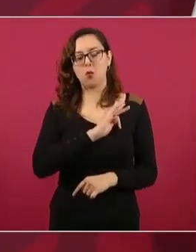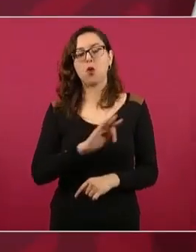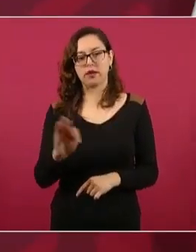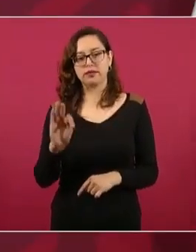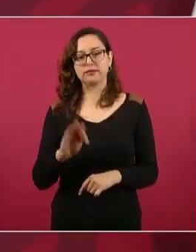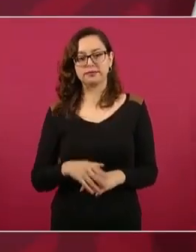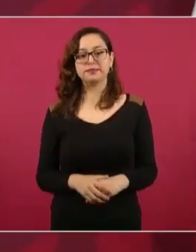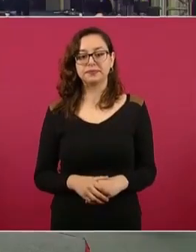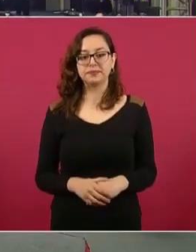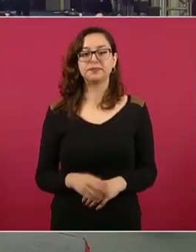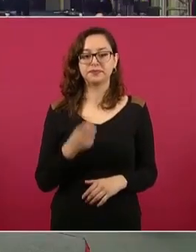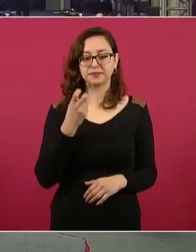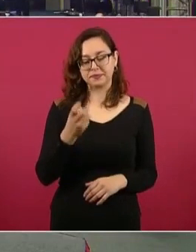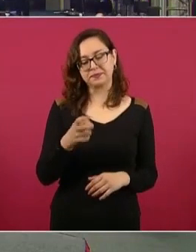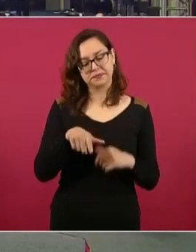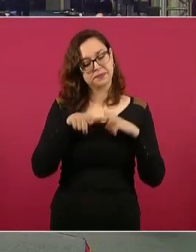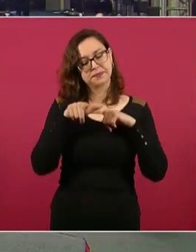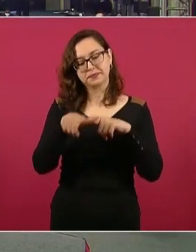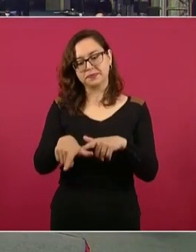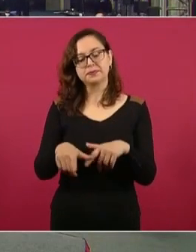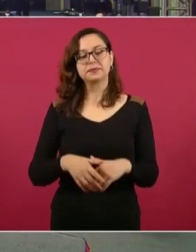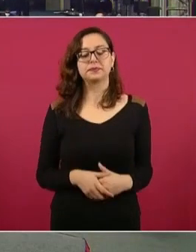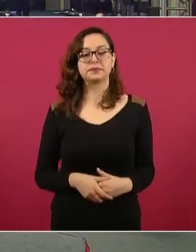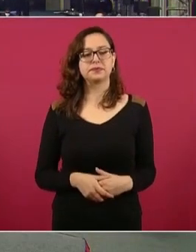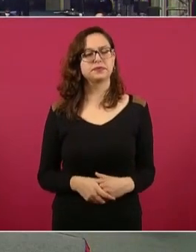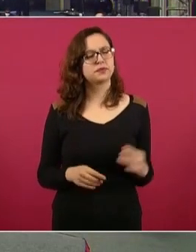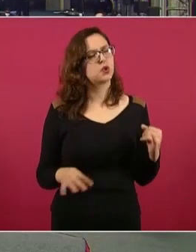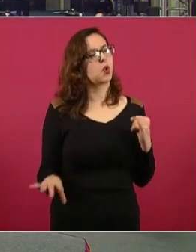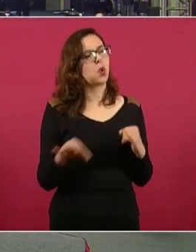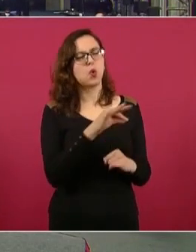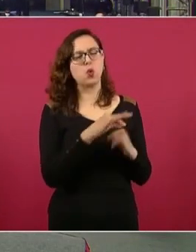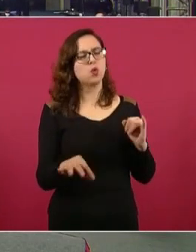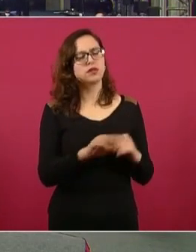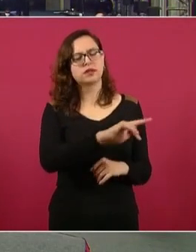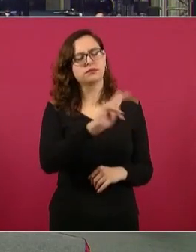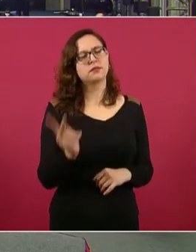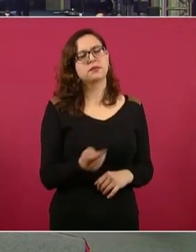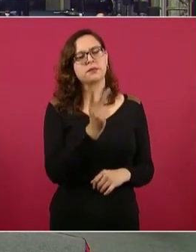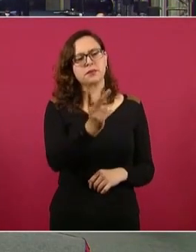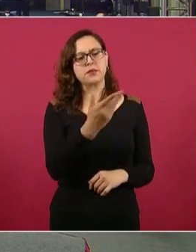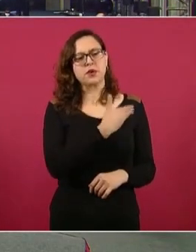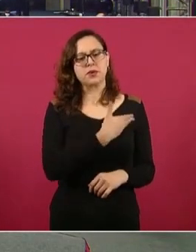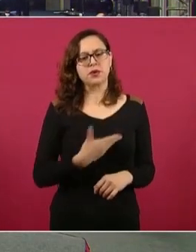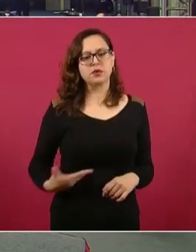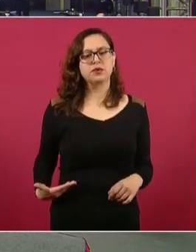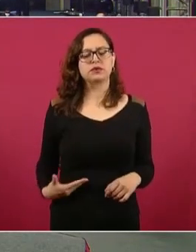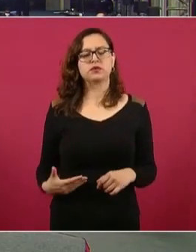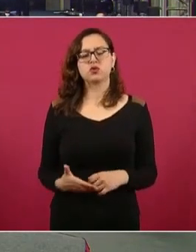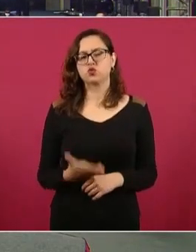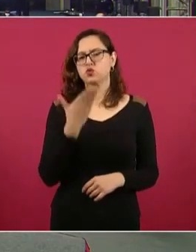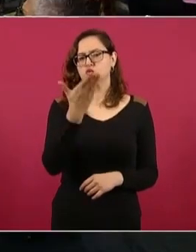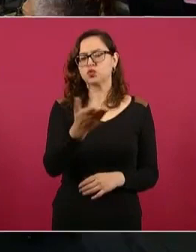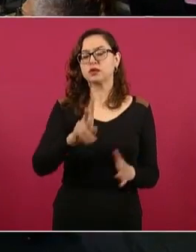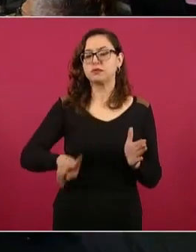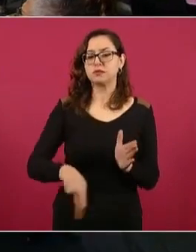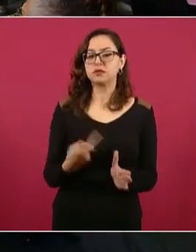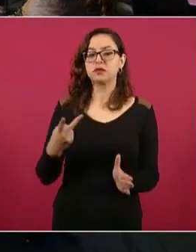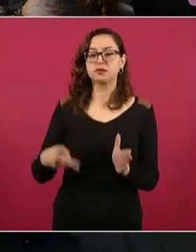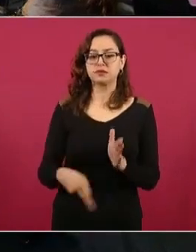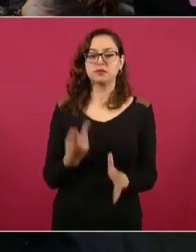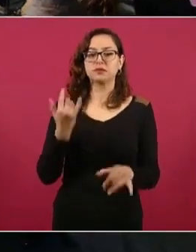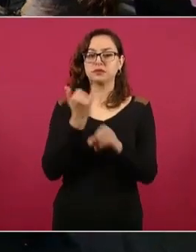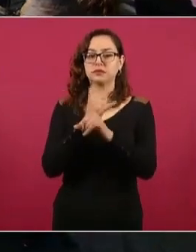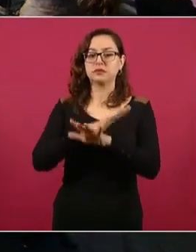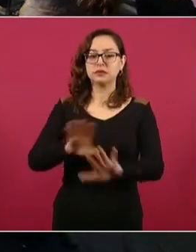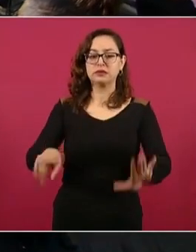eso. Y finalmente, señor presidente, usted mencionó un dato, todo el tiempo nos lo ha hecho saber, este tema que había